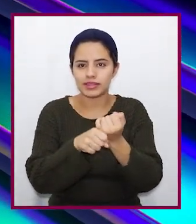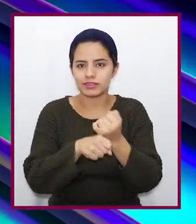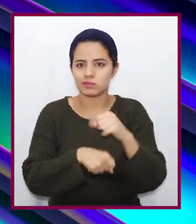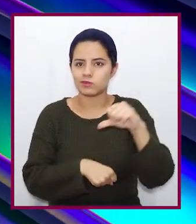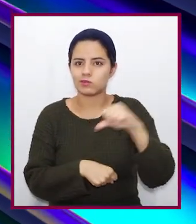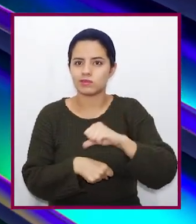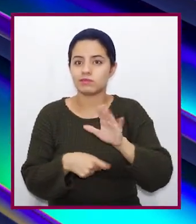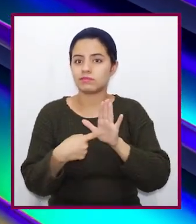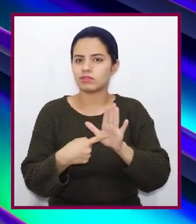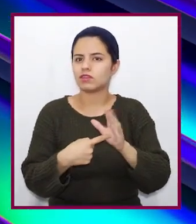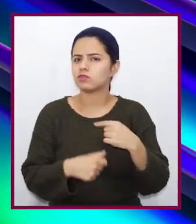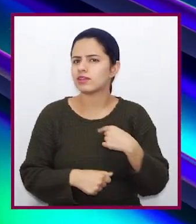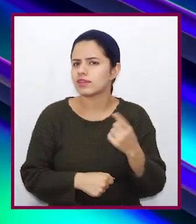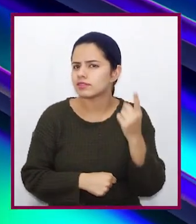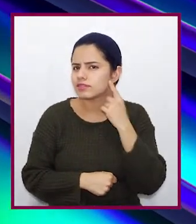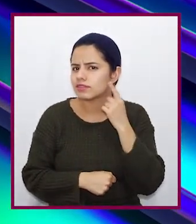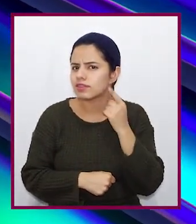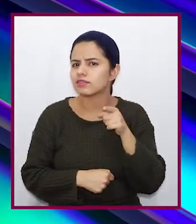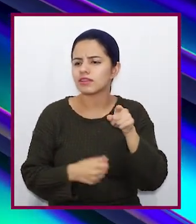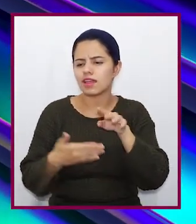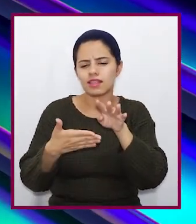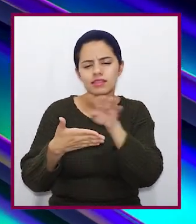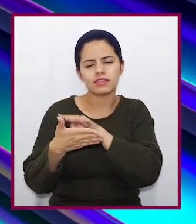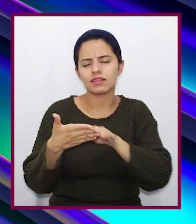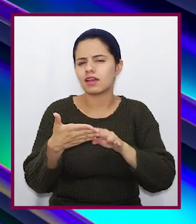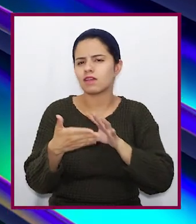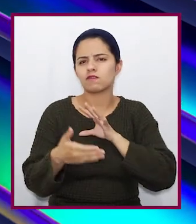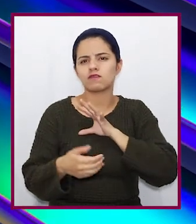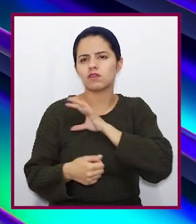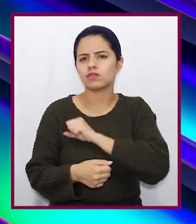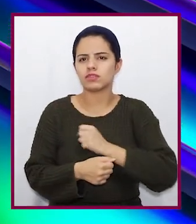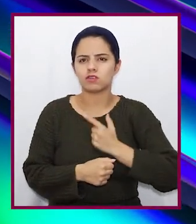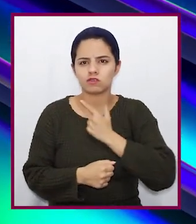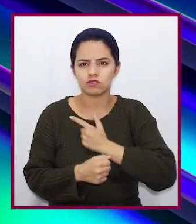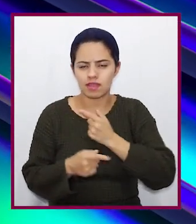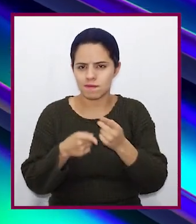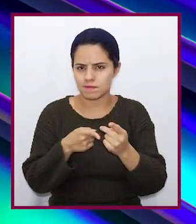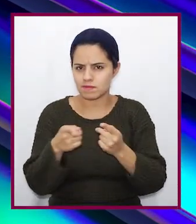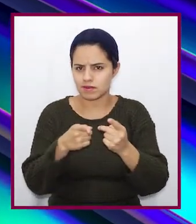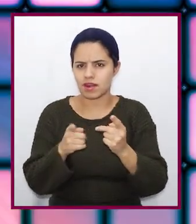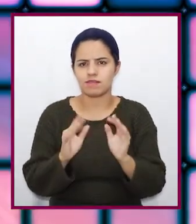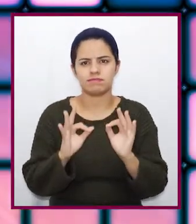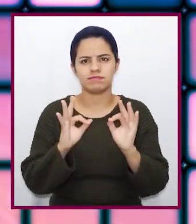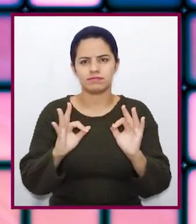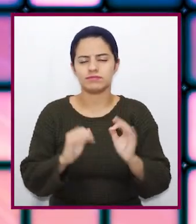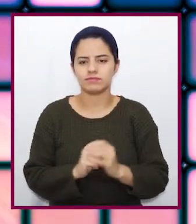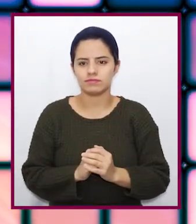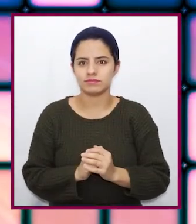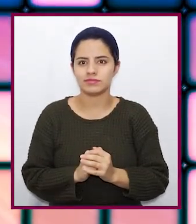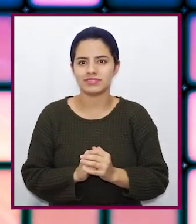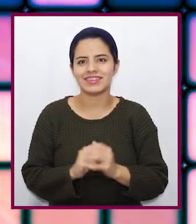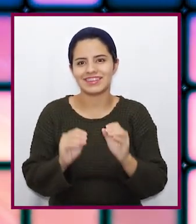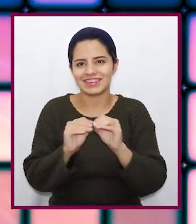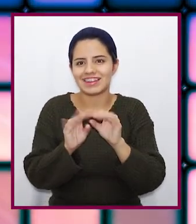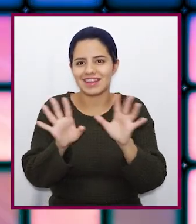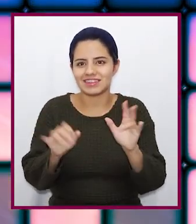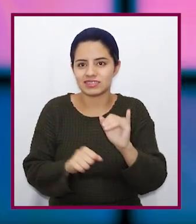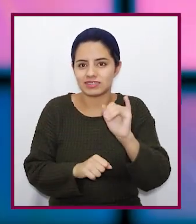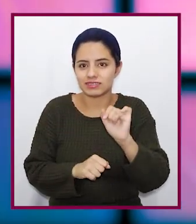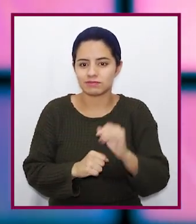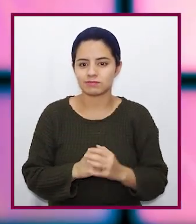He escuchado que usted es una lectora apasionada y que viene súper preparada para el tema. ¡Ay, claro que sí, mi